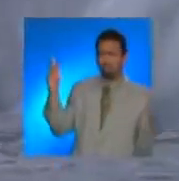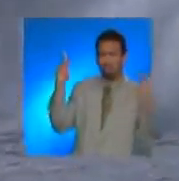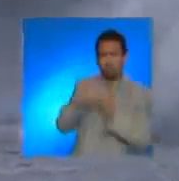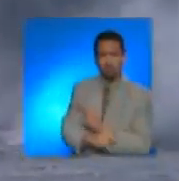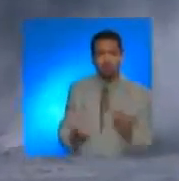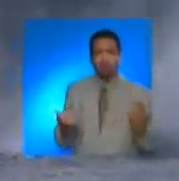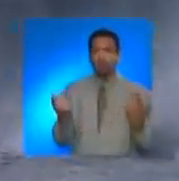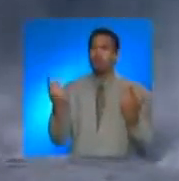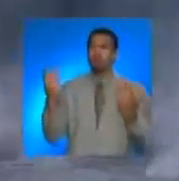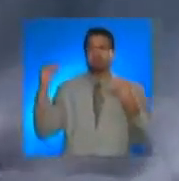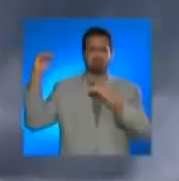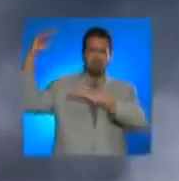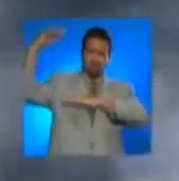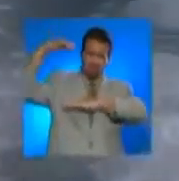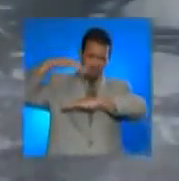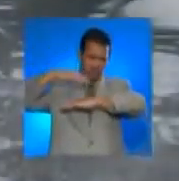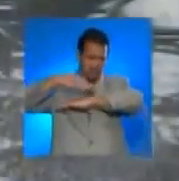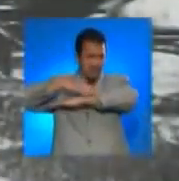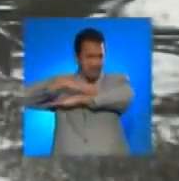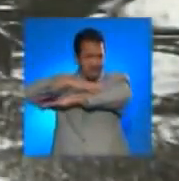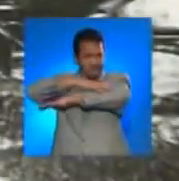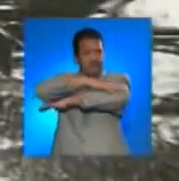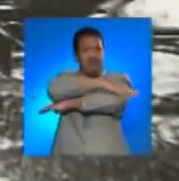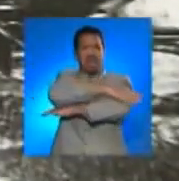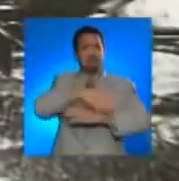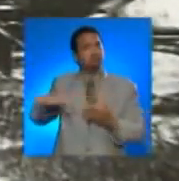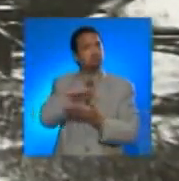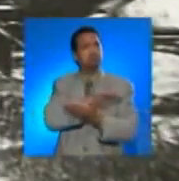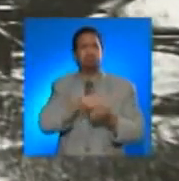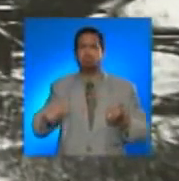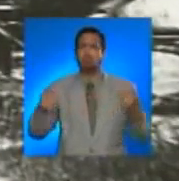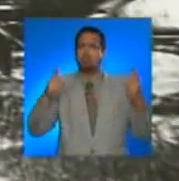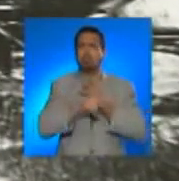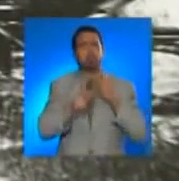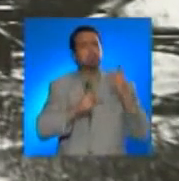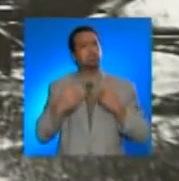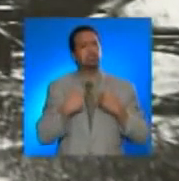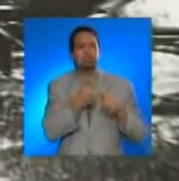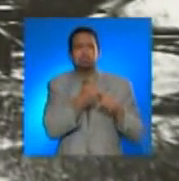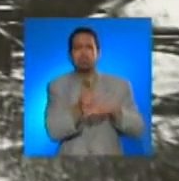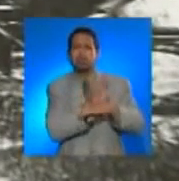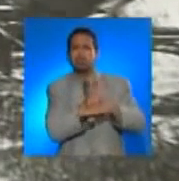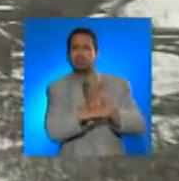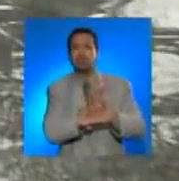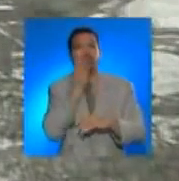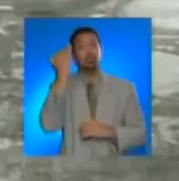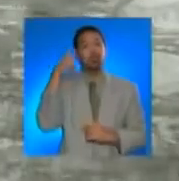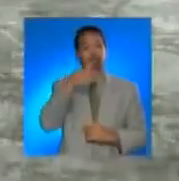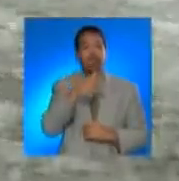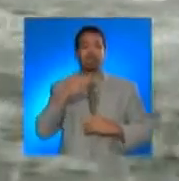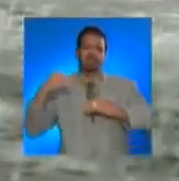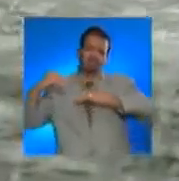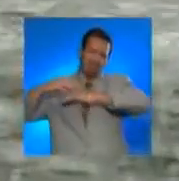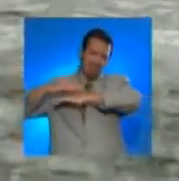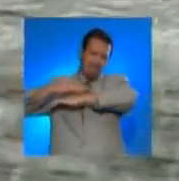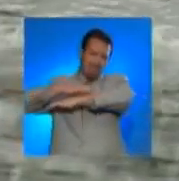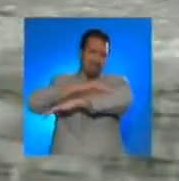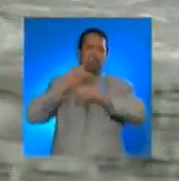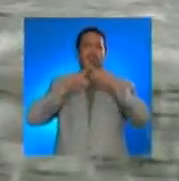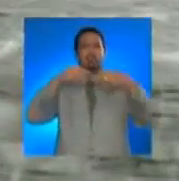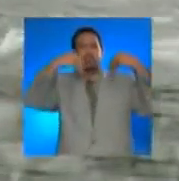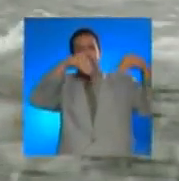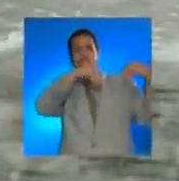medio. Minutos después, el mar se levantó como un muro blanco y recto de 15 a 20 pies de altura y se adelantó hacia la